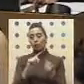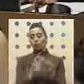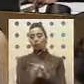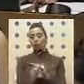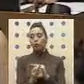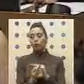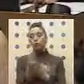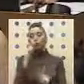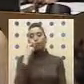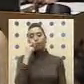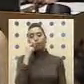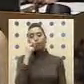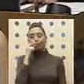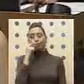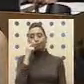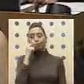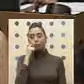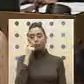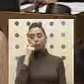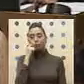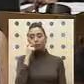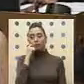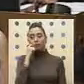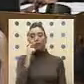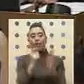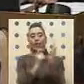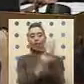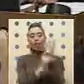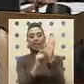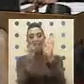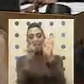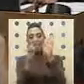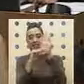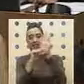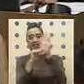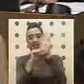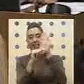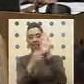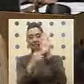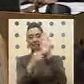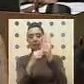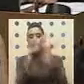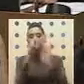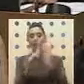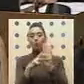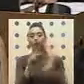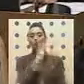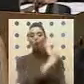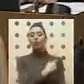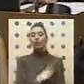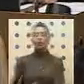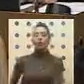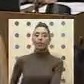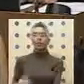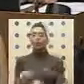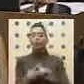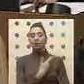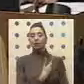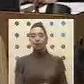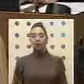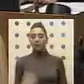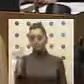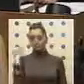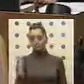popularmente conocidas como las letras chicas de los proyectos del gobierno del